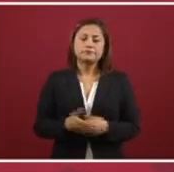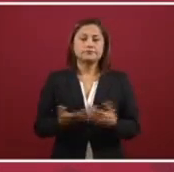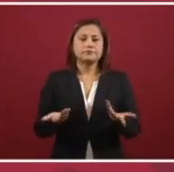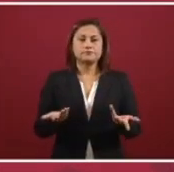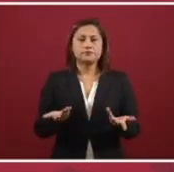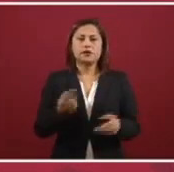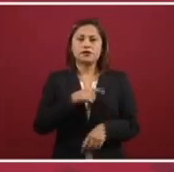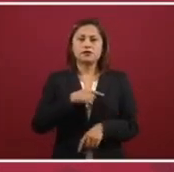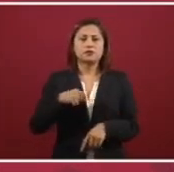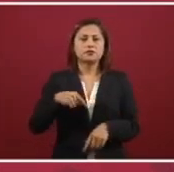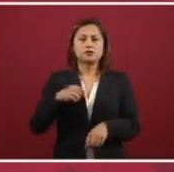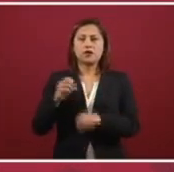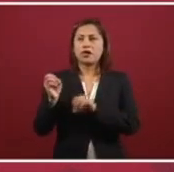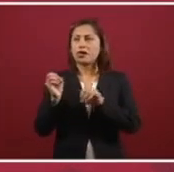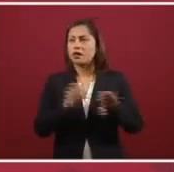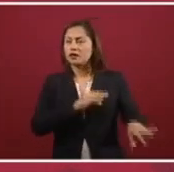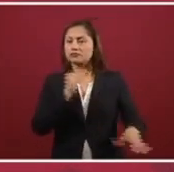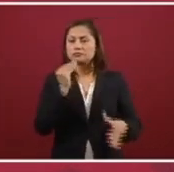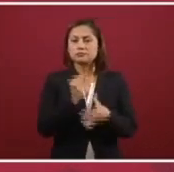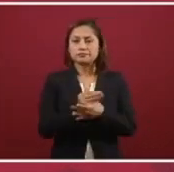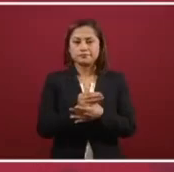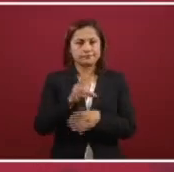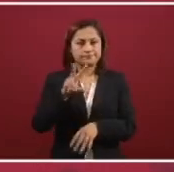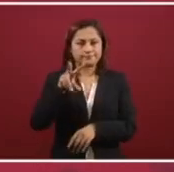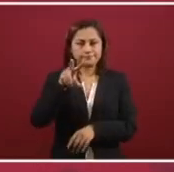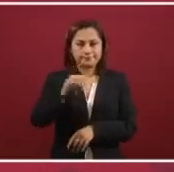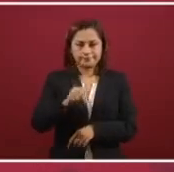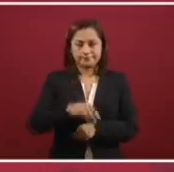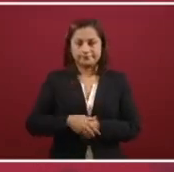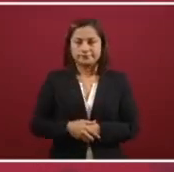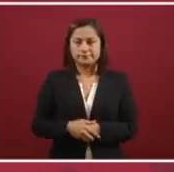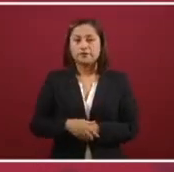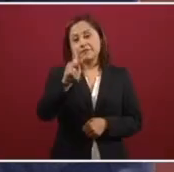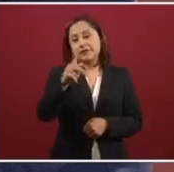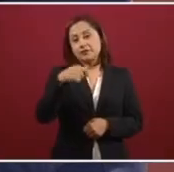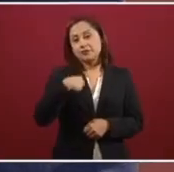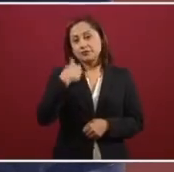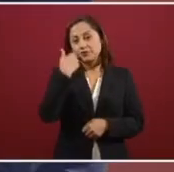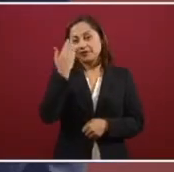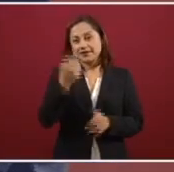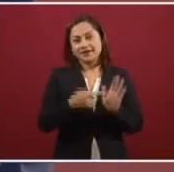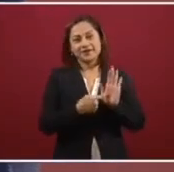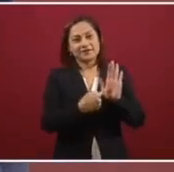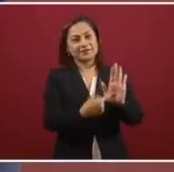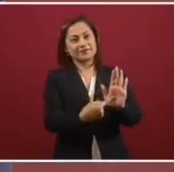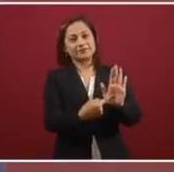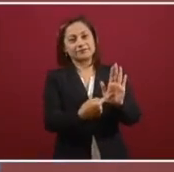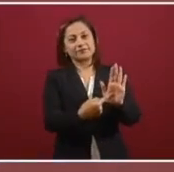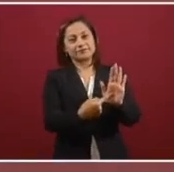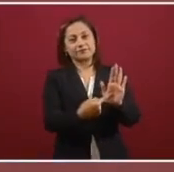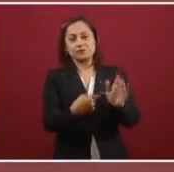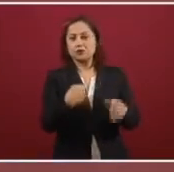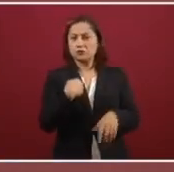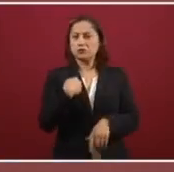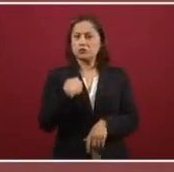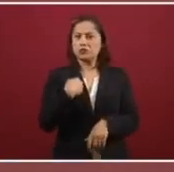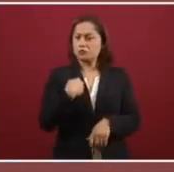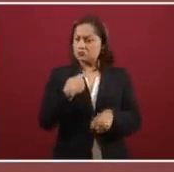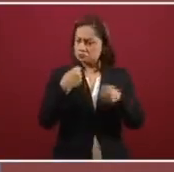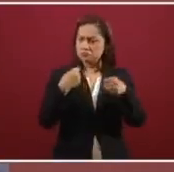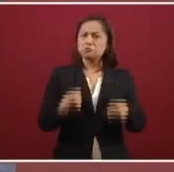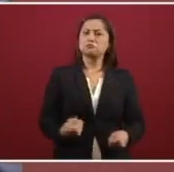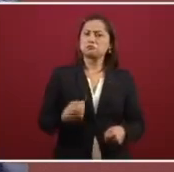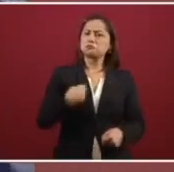información que le hicieron a través del Instituto Nacional de Transparencia, Acceso a la Información y Protección de Datos Personales sobre su dicho de